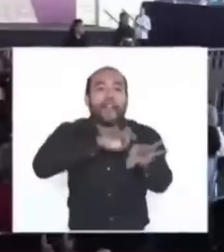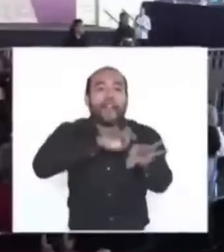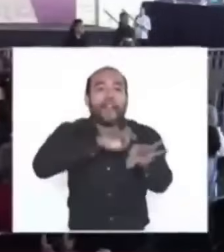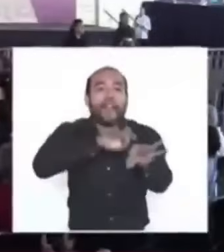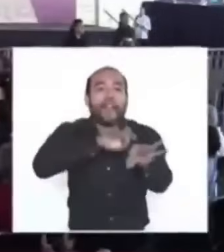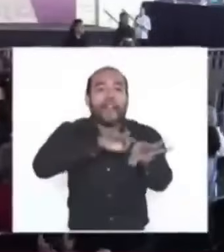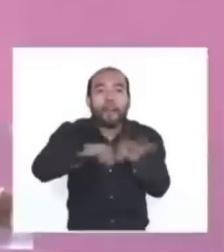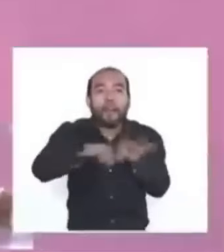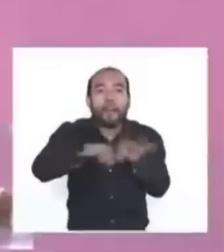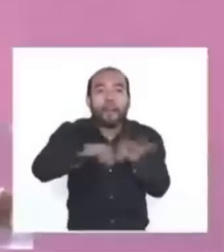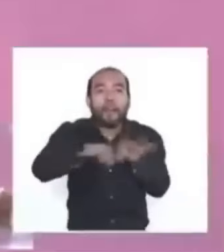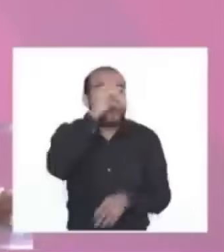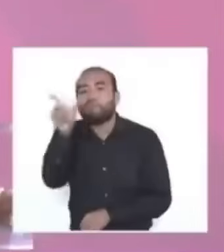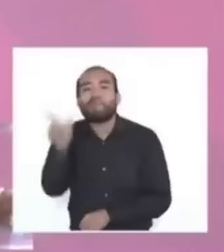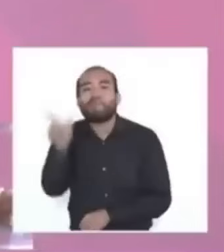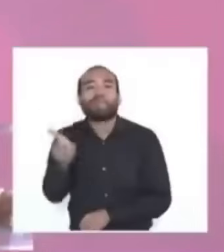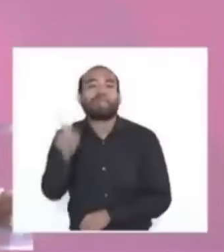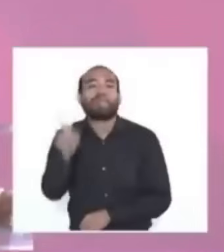mexicanas.